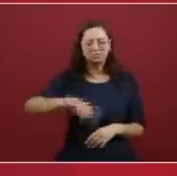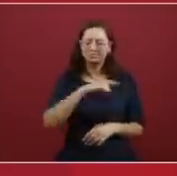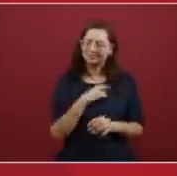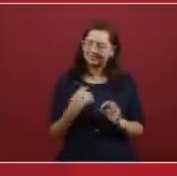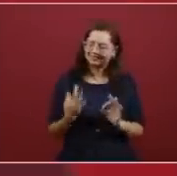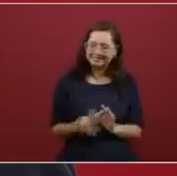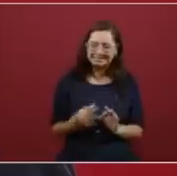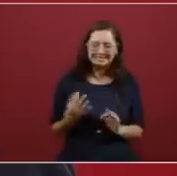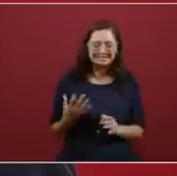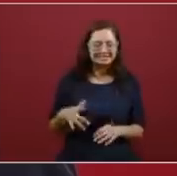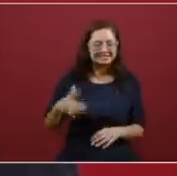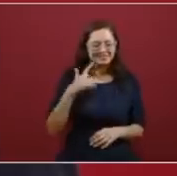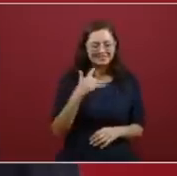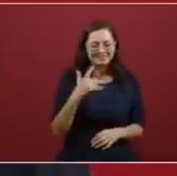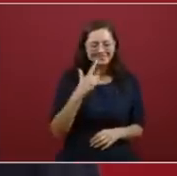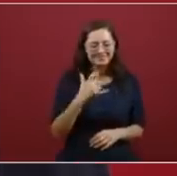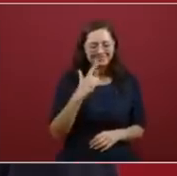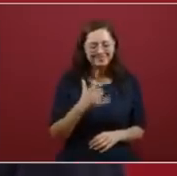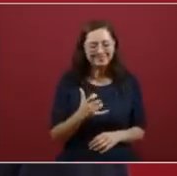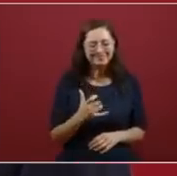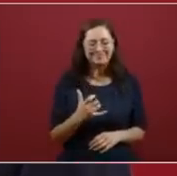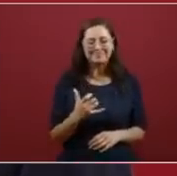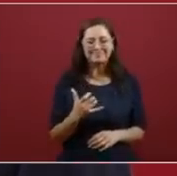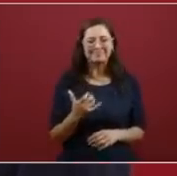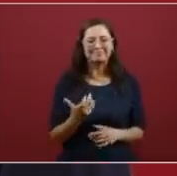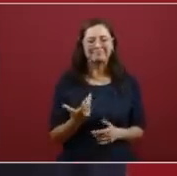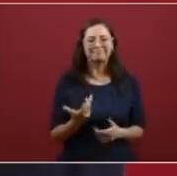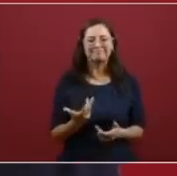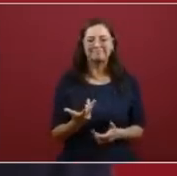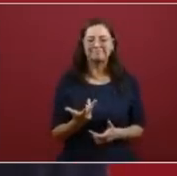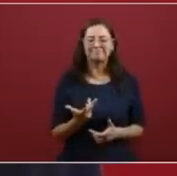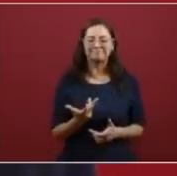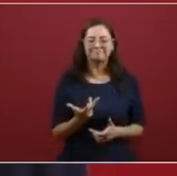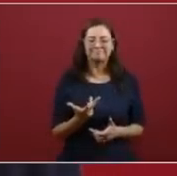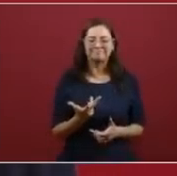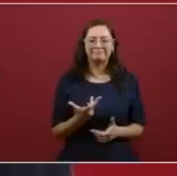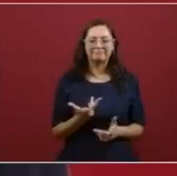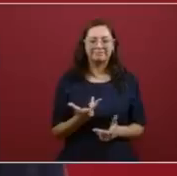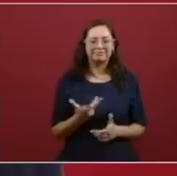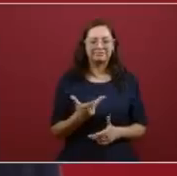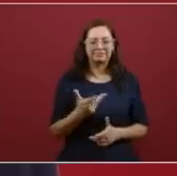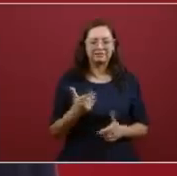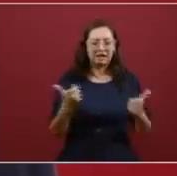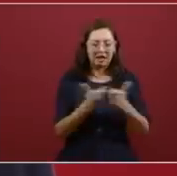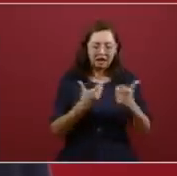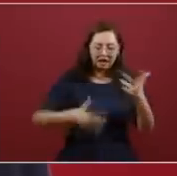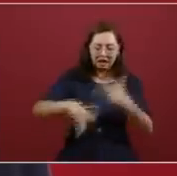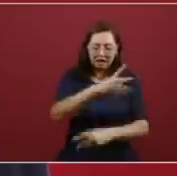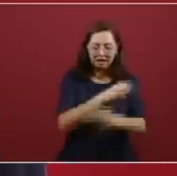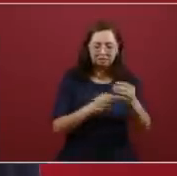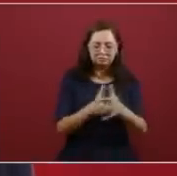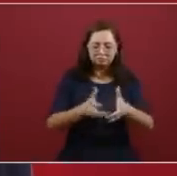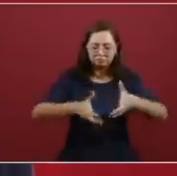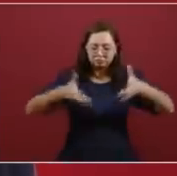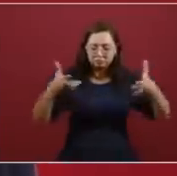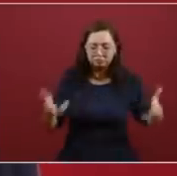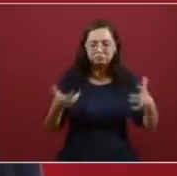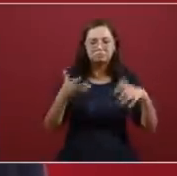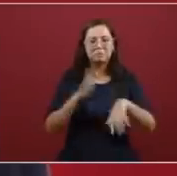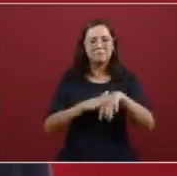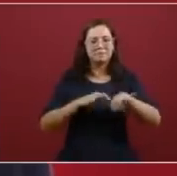mucho en que en la medida que haya crecimiento económico, que haya